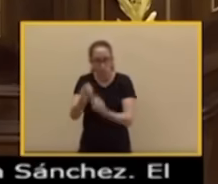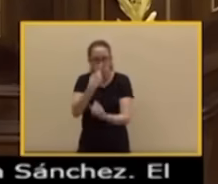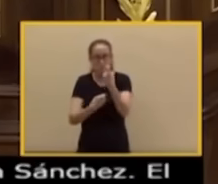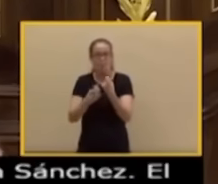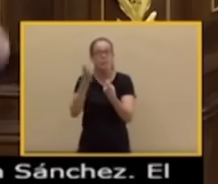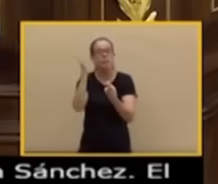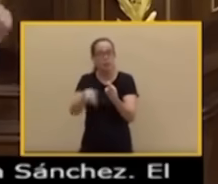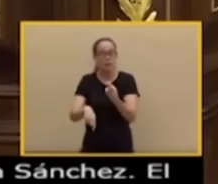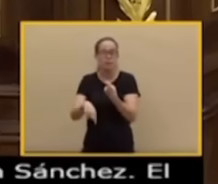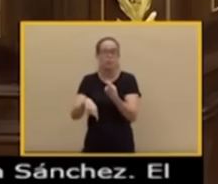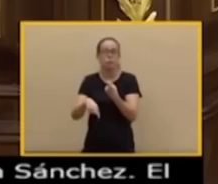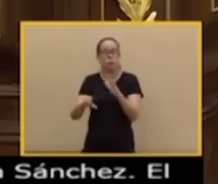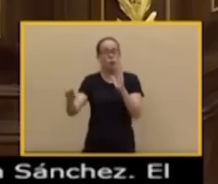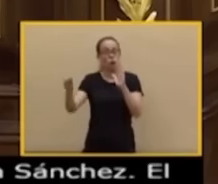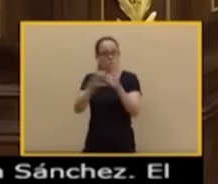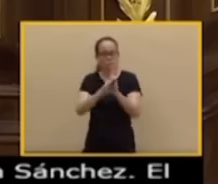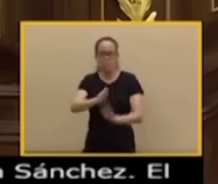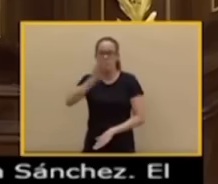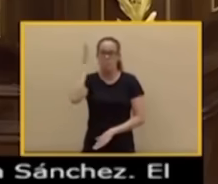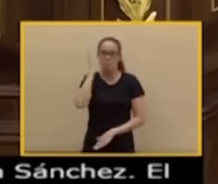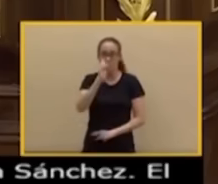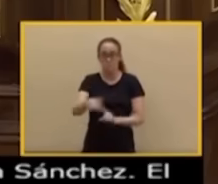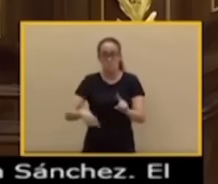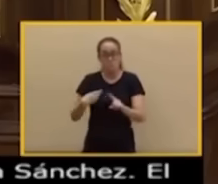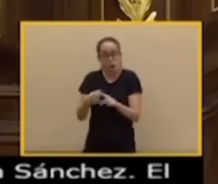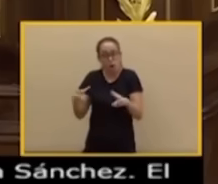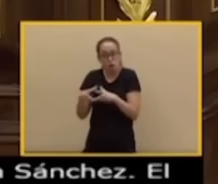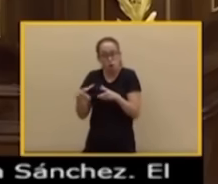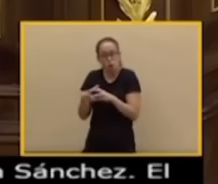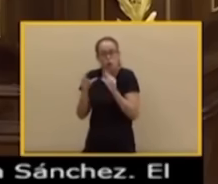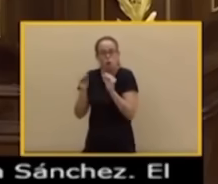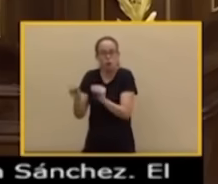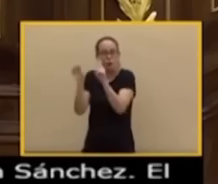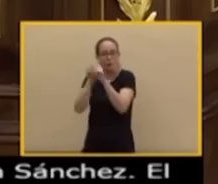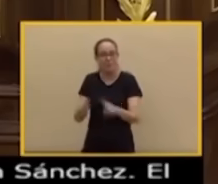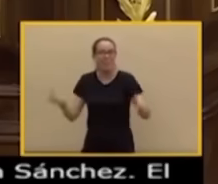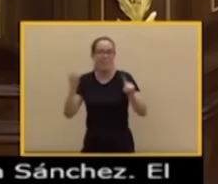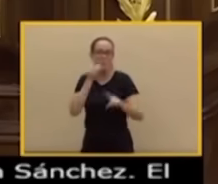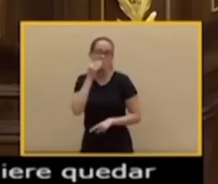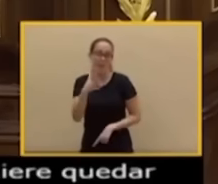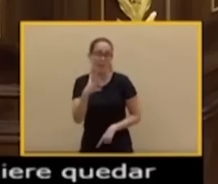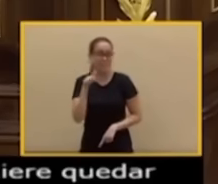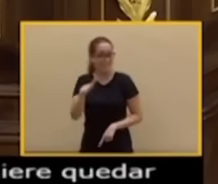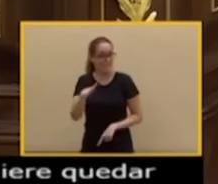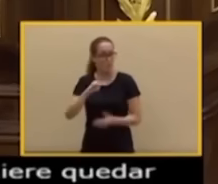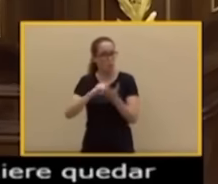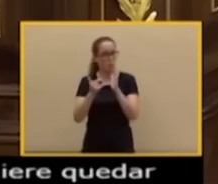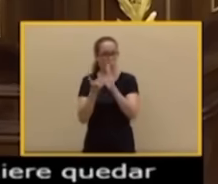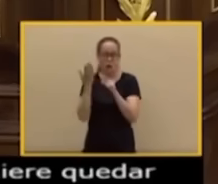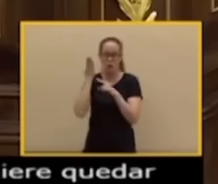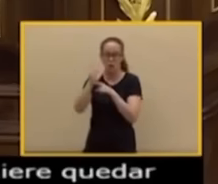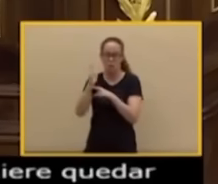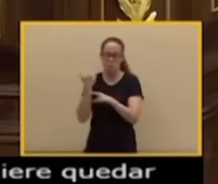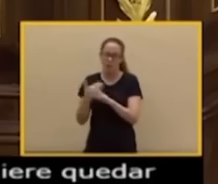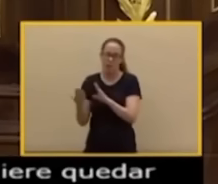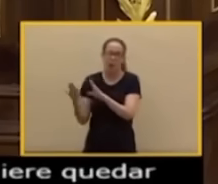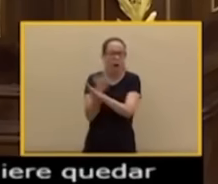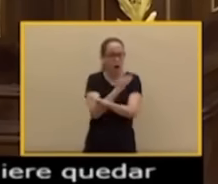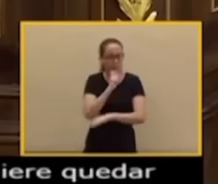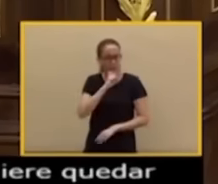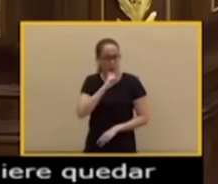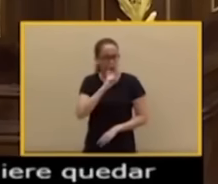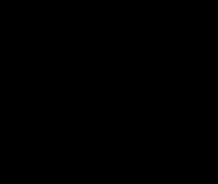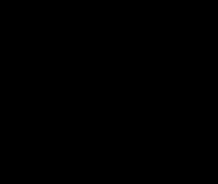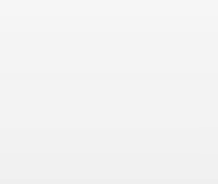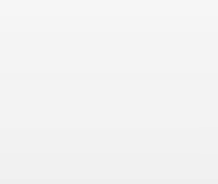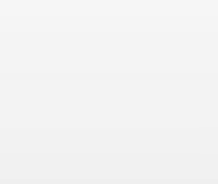imágenes a sus socios. Eso es el plan Sánchez. Y nosotros, señor Sánchez, Ya lo advertimos cuando usted trajo aquí la moción de censura y lo